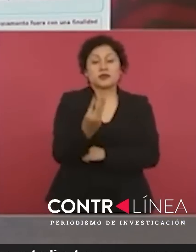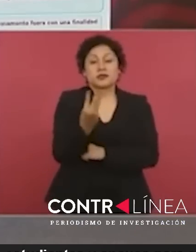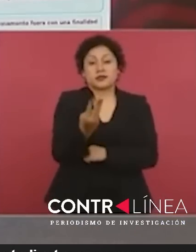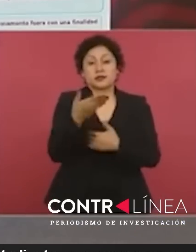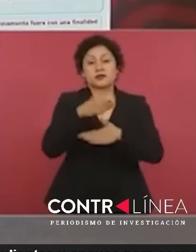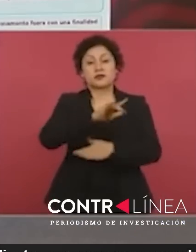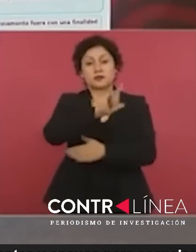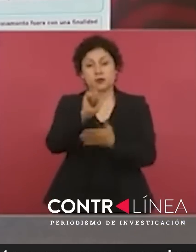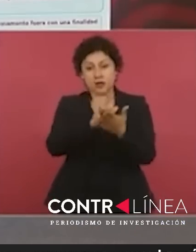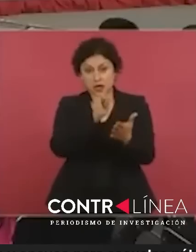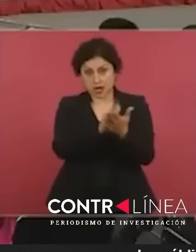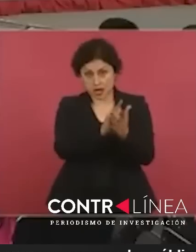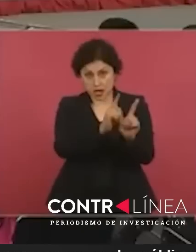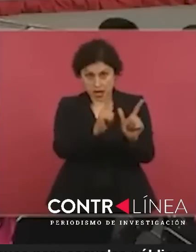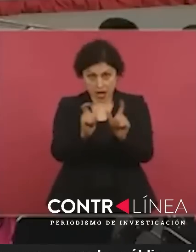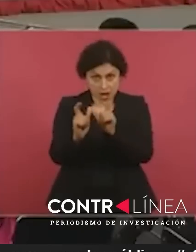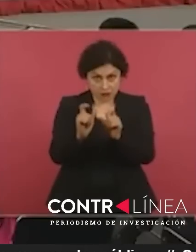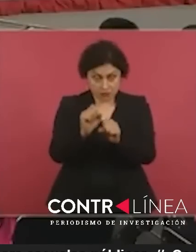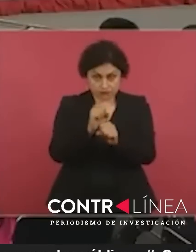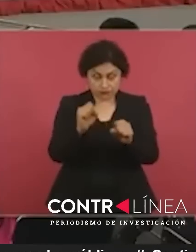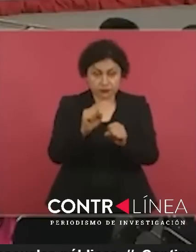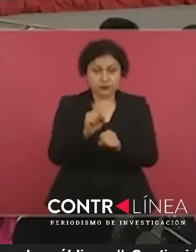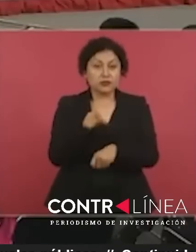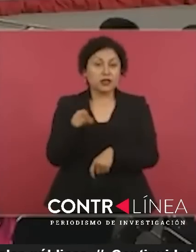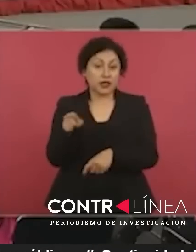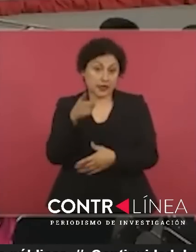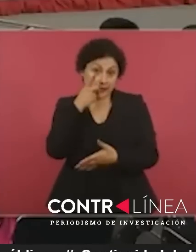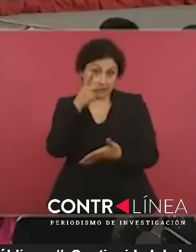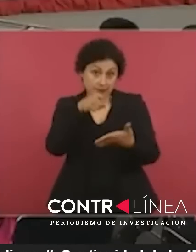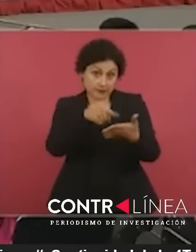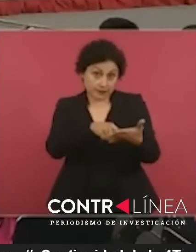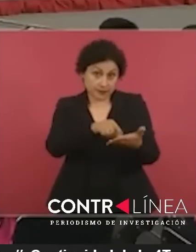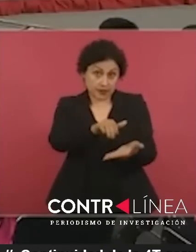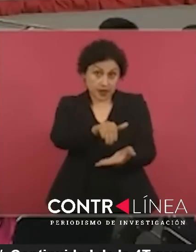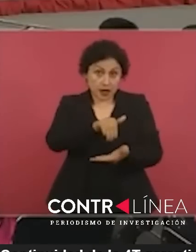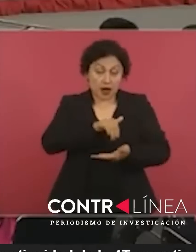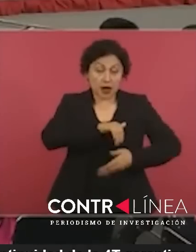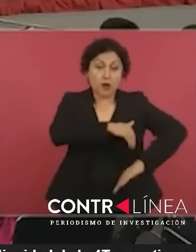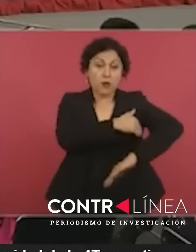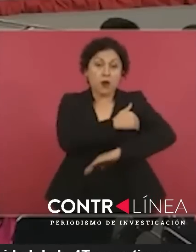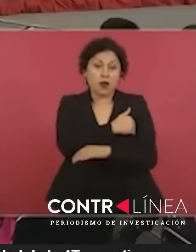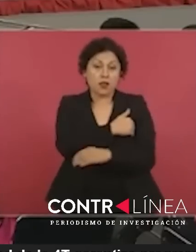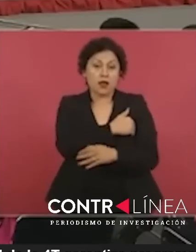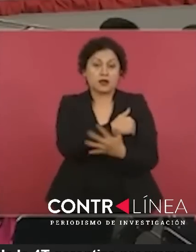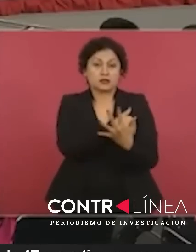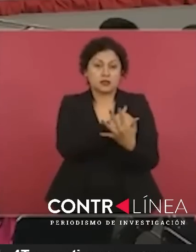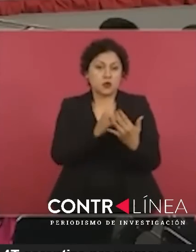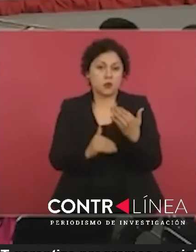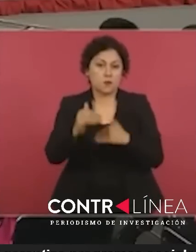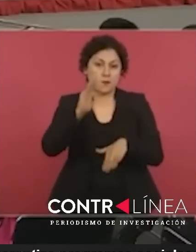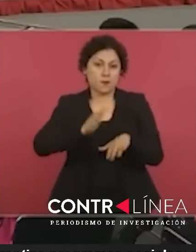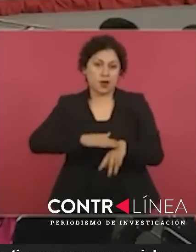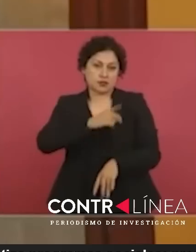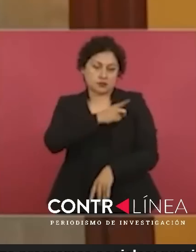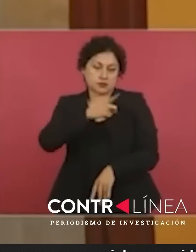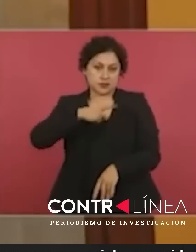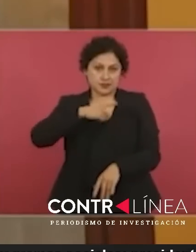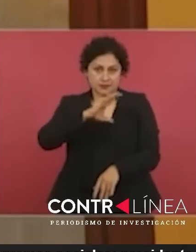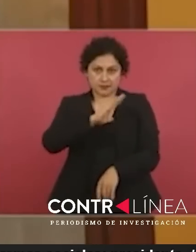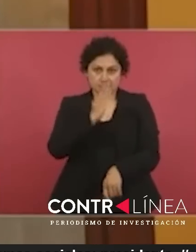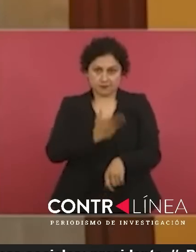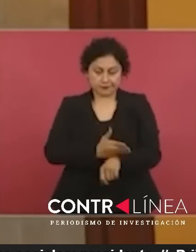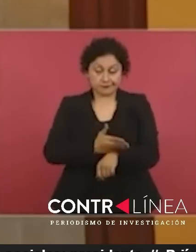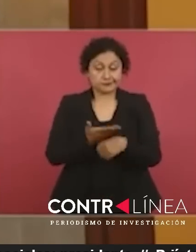Explosivos, el delito de acopio se da con más de 5 armas de fuego. Además, a criterio de la